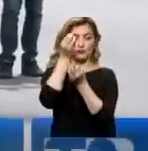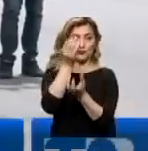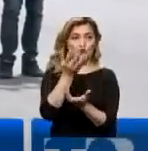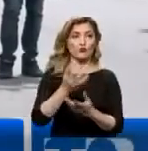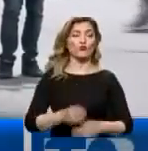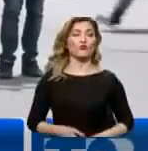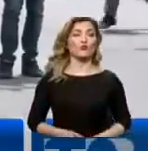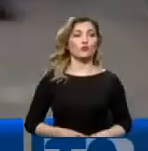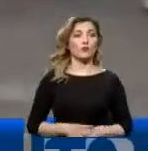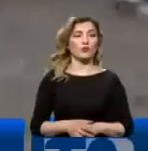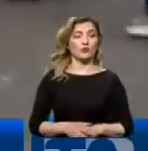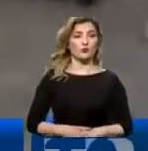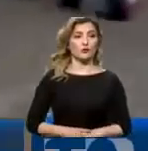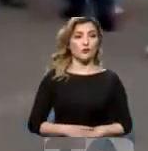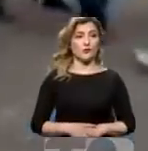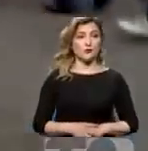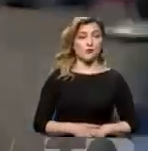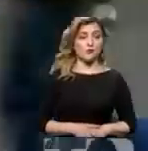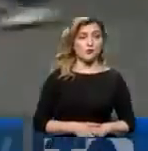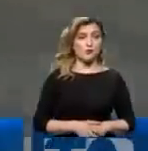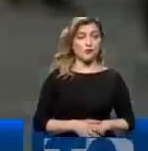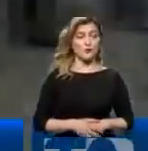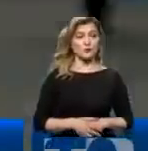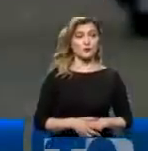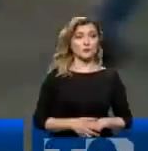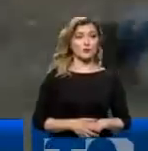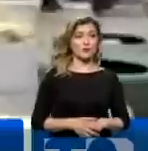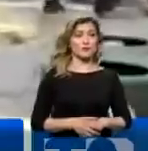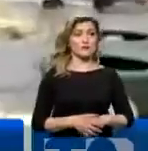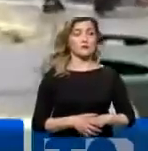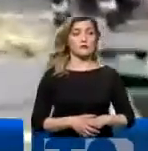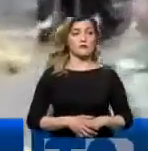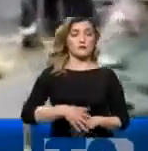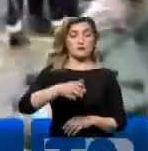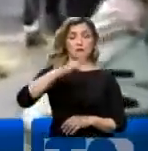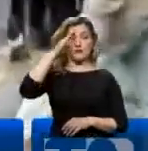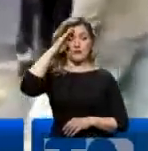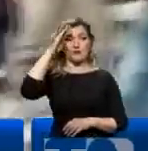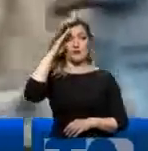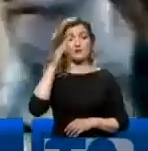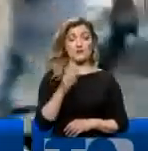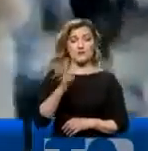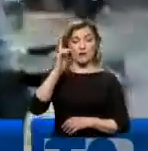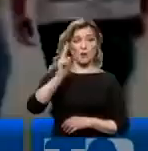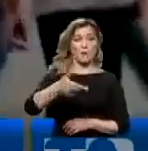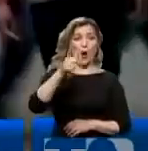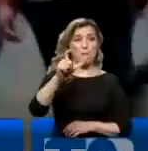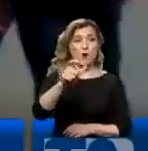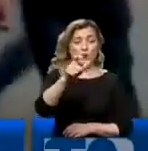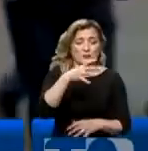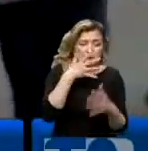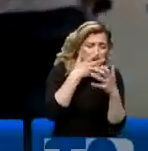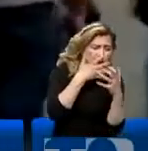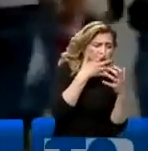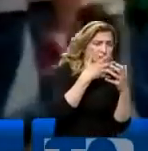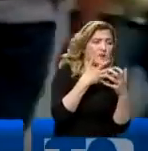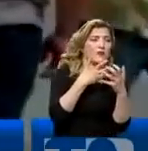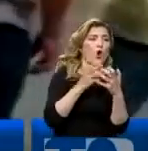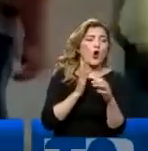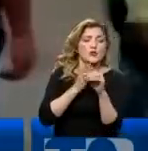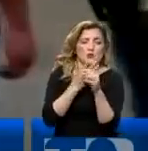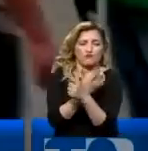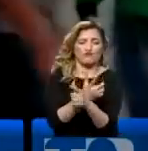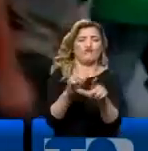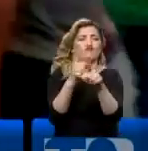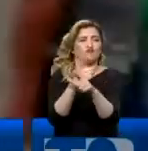respecto. Veamos. Con el uso de gas lacrimógeno y policía montada se intentó despejar la vía en el límite interprovincial entre